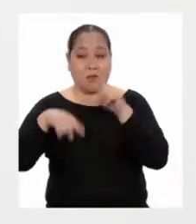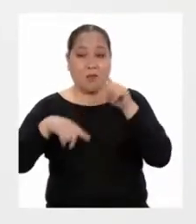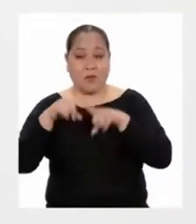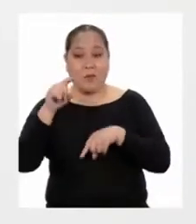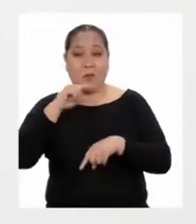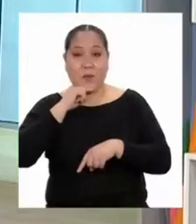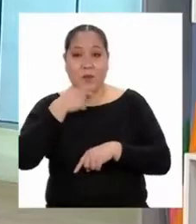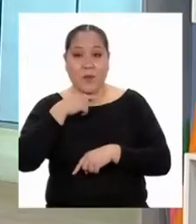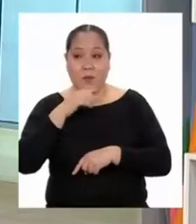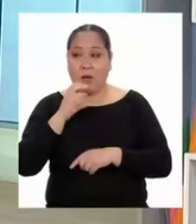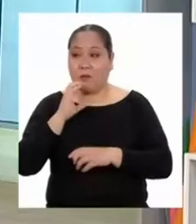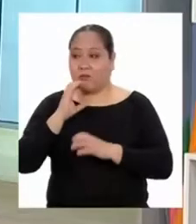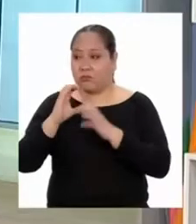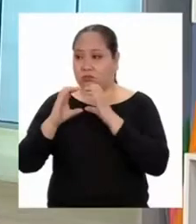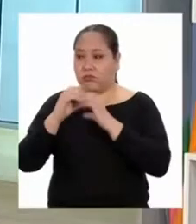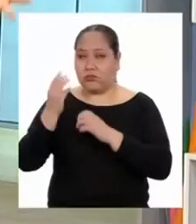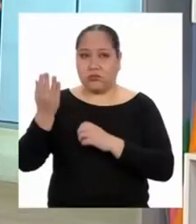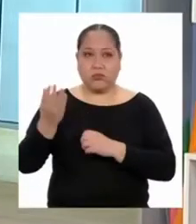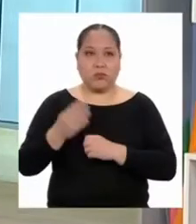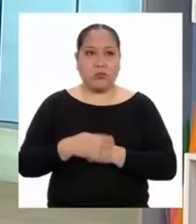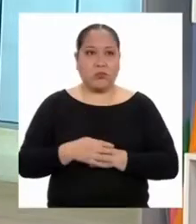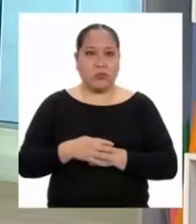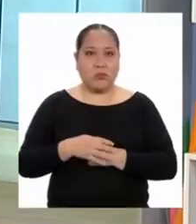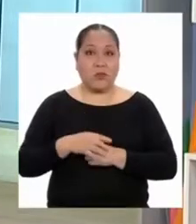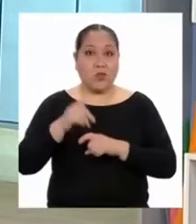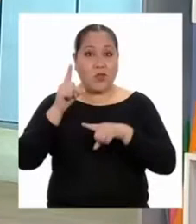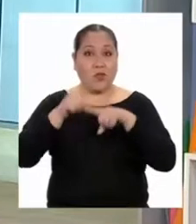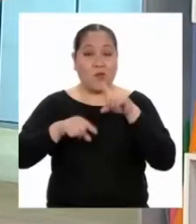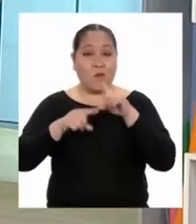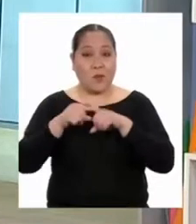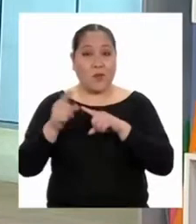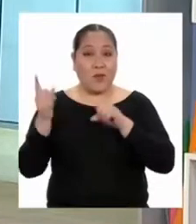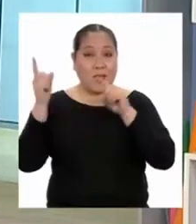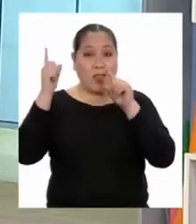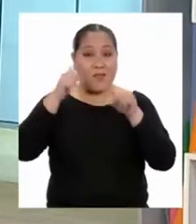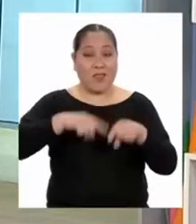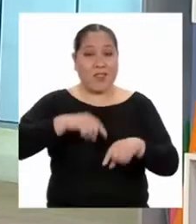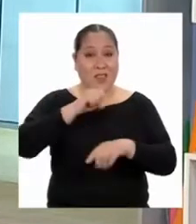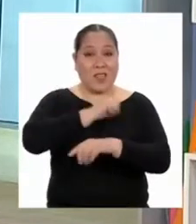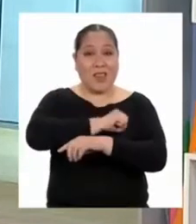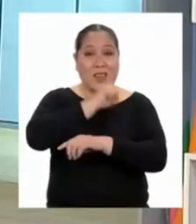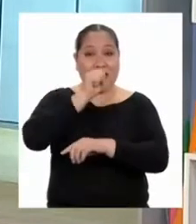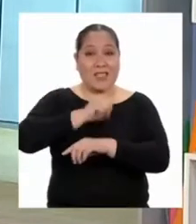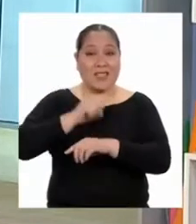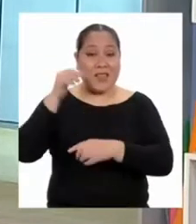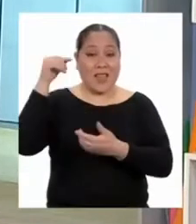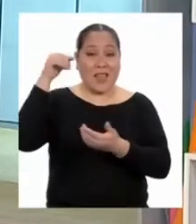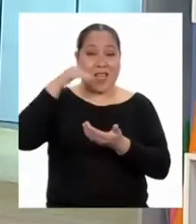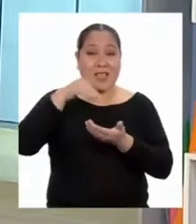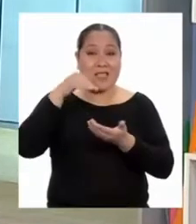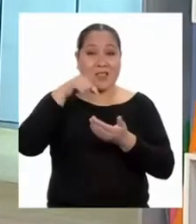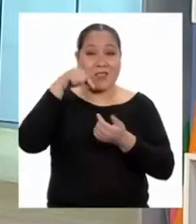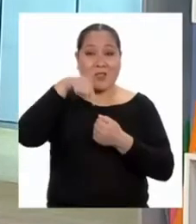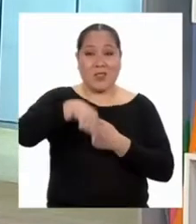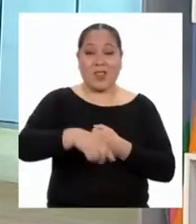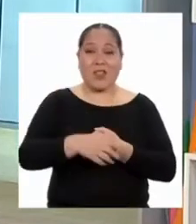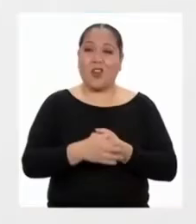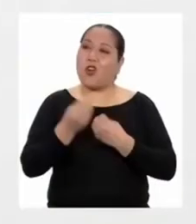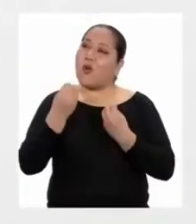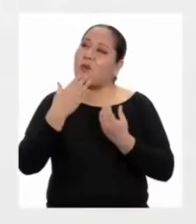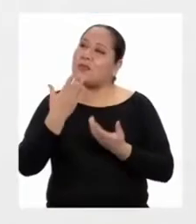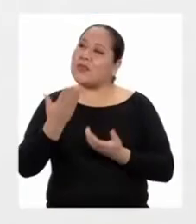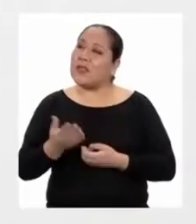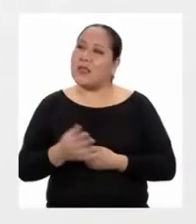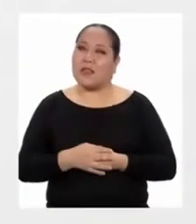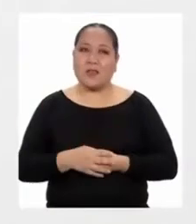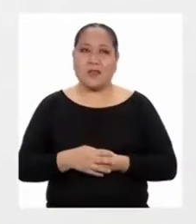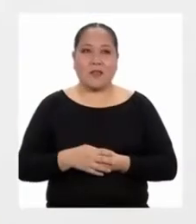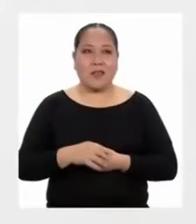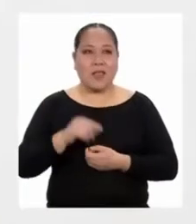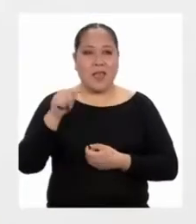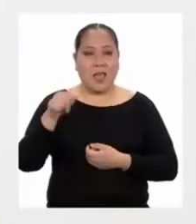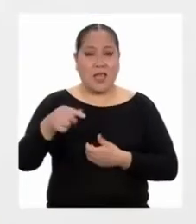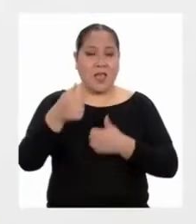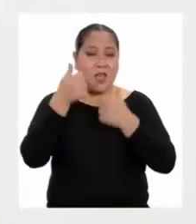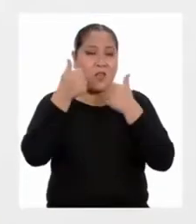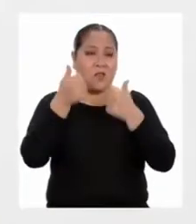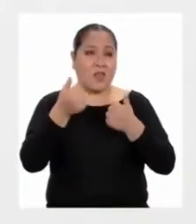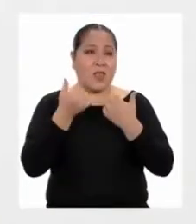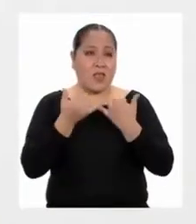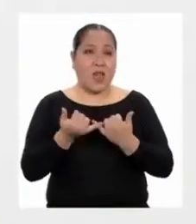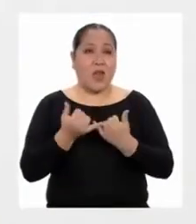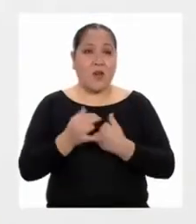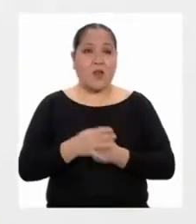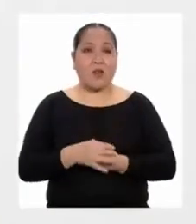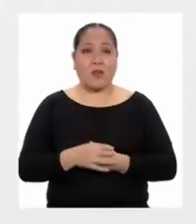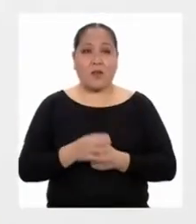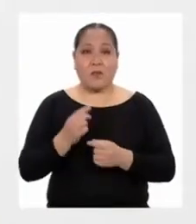la otra vez. Tu prima que vino a Lima de la Sierra a estudiar. Una vez me contaste de ella, ¿cómo está? Ella está muy bien